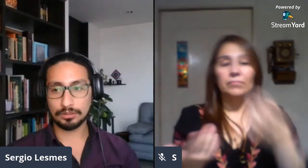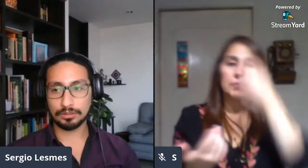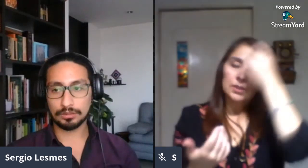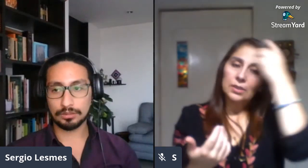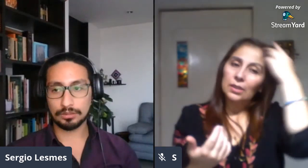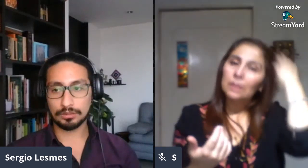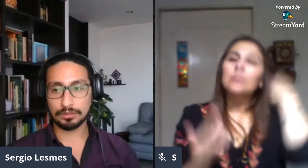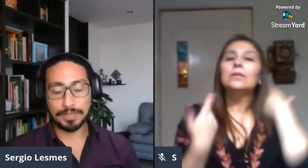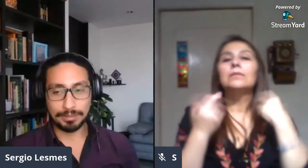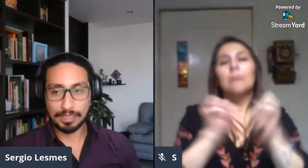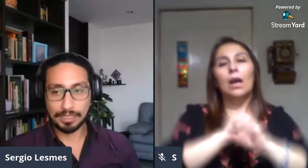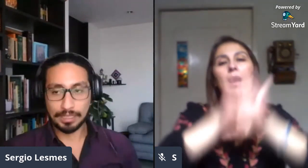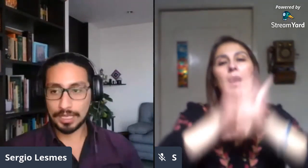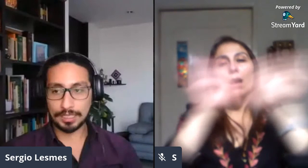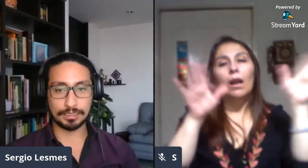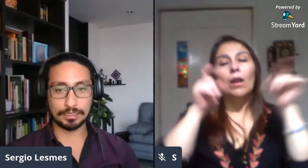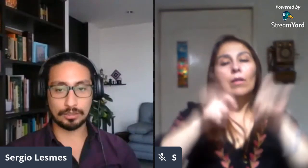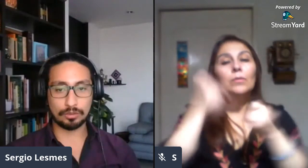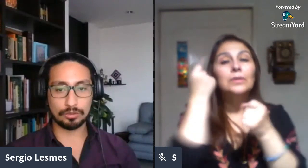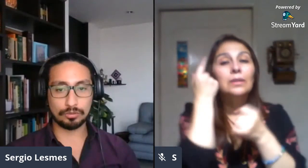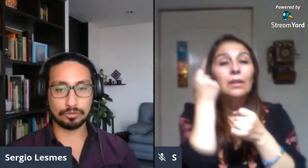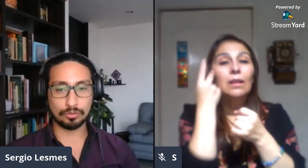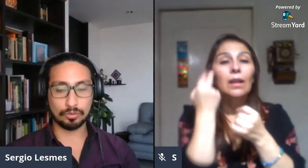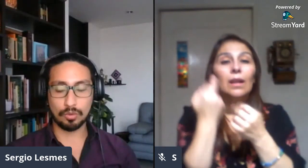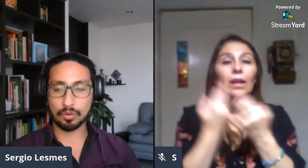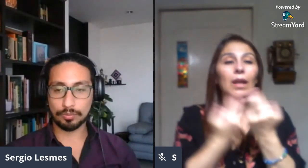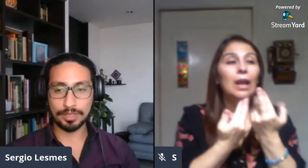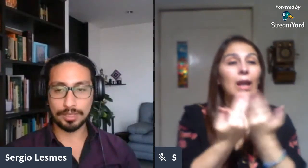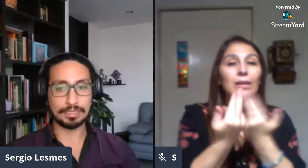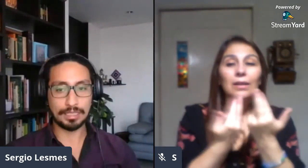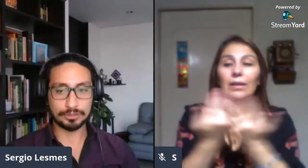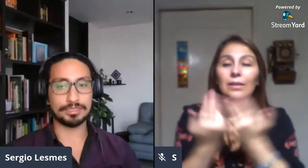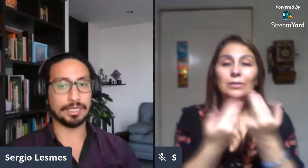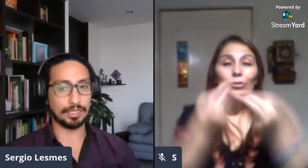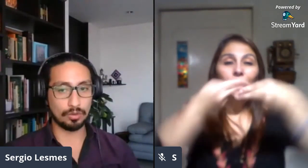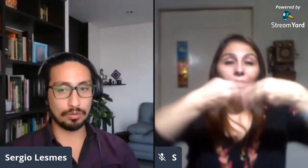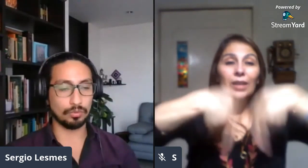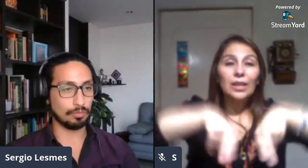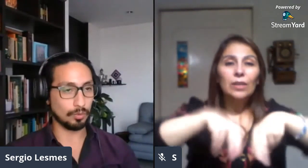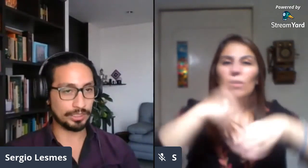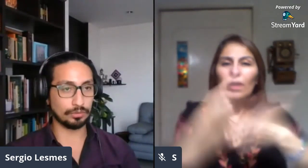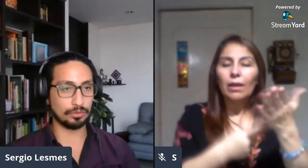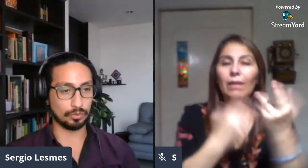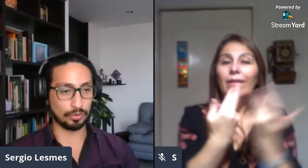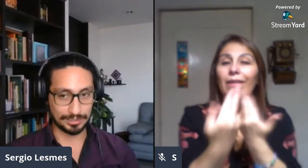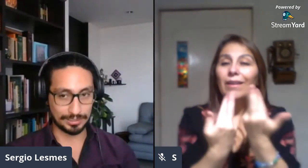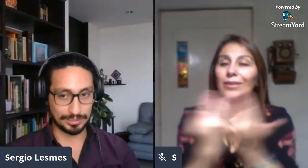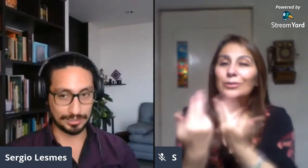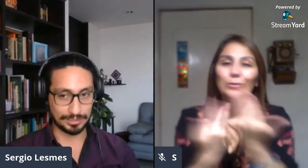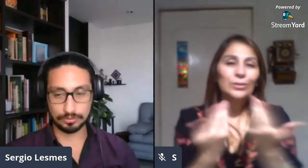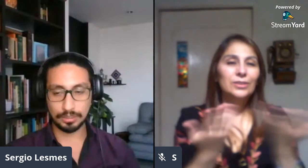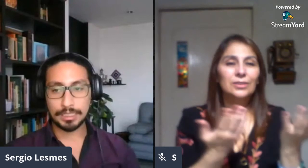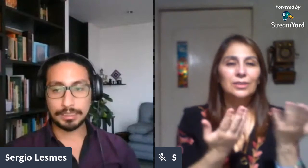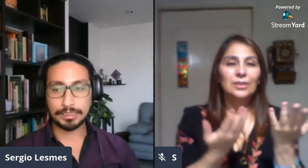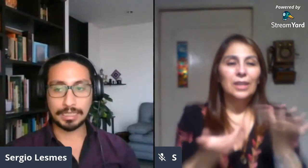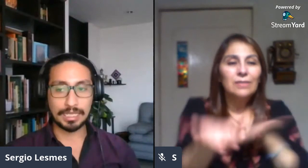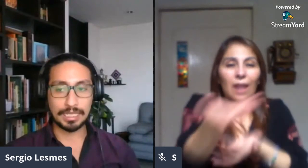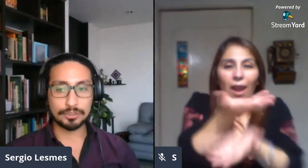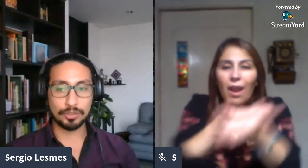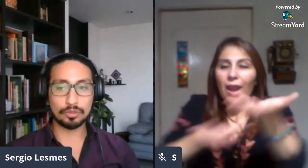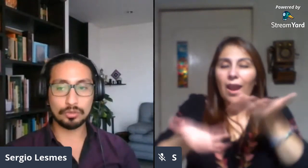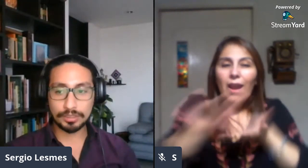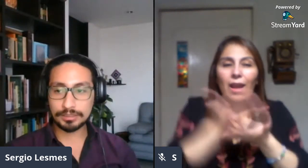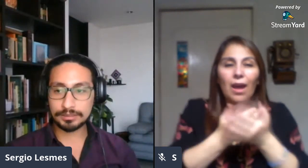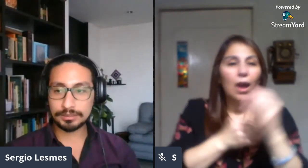entender, obviamente, las relaciones de género como eso, como relaciones, ¿no? Y las relaciones son interacciones activas entre dos o más